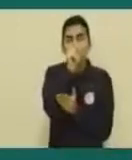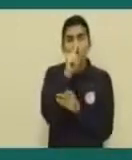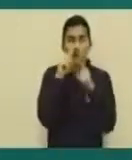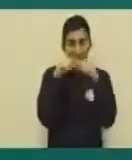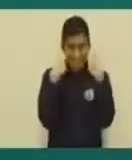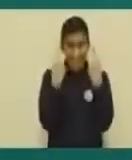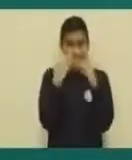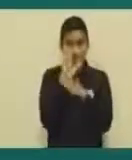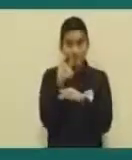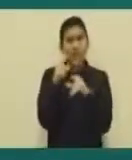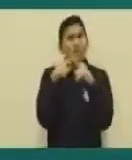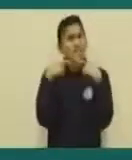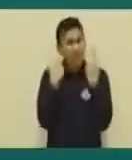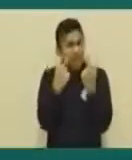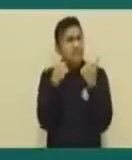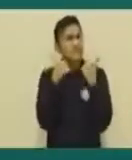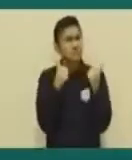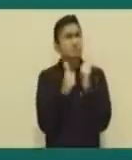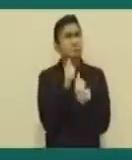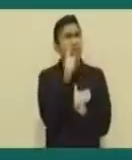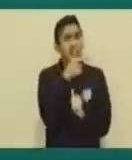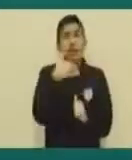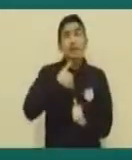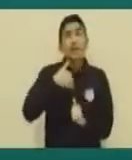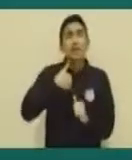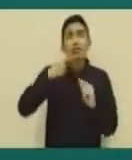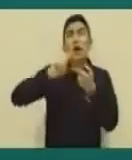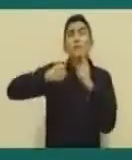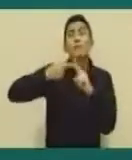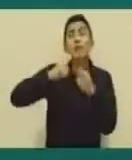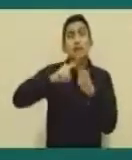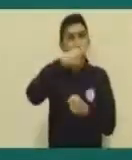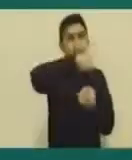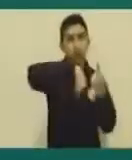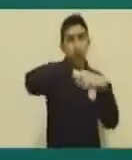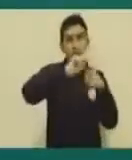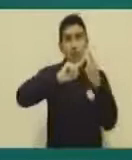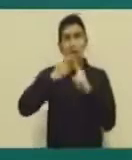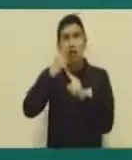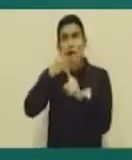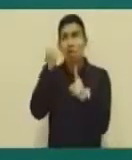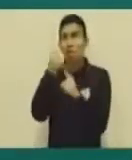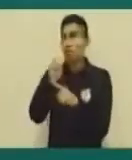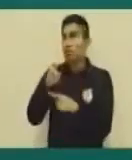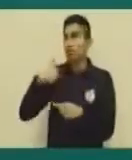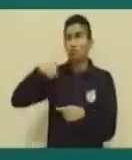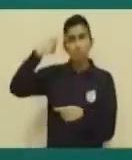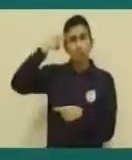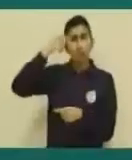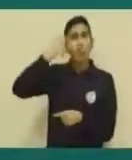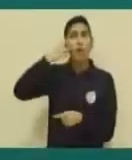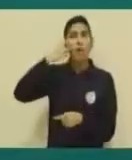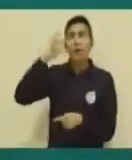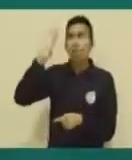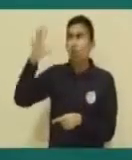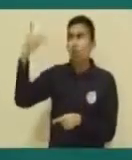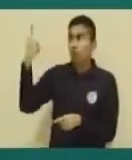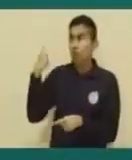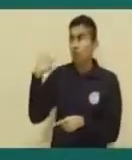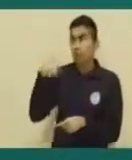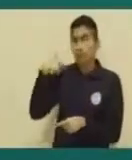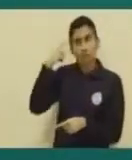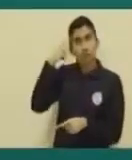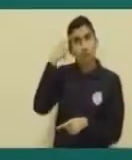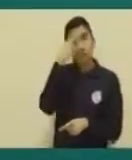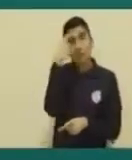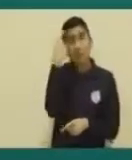Pollitos Felices y ella muy feliz tenía sus amiguitas, pero llegó una oportunidad donde el papá le